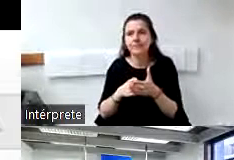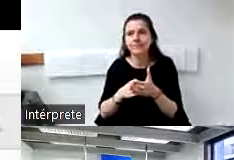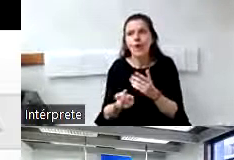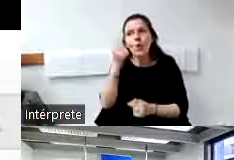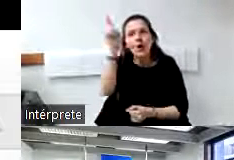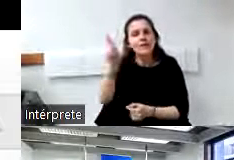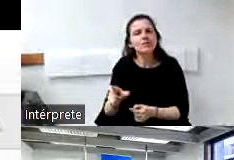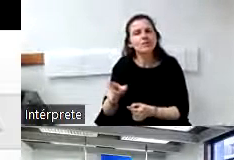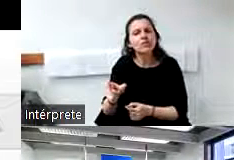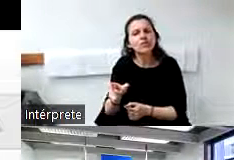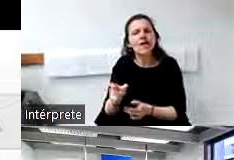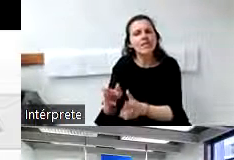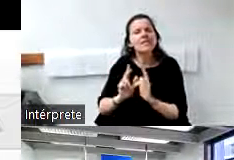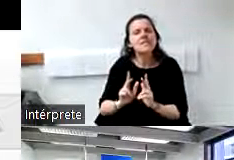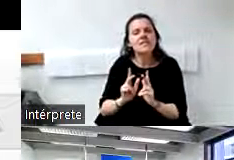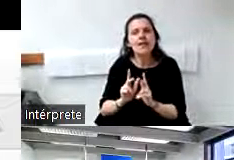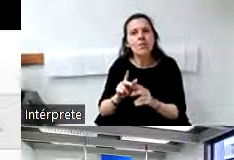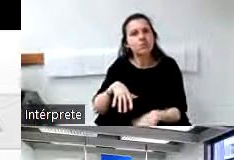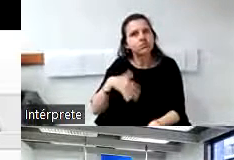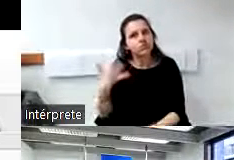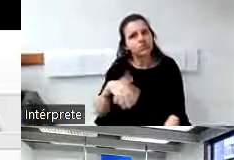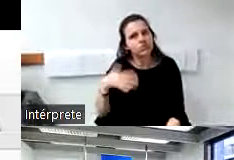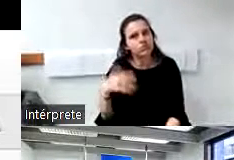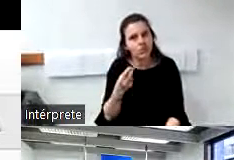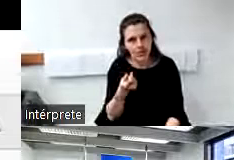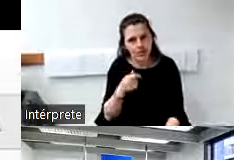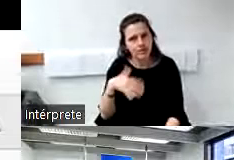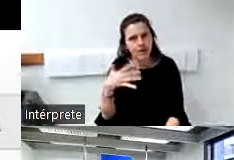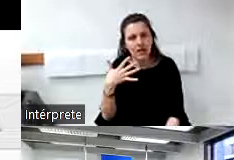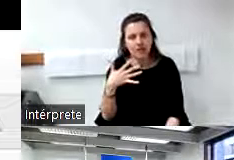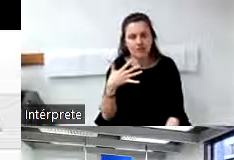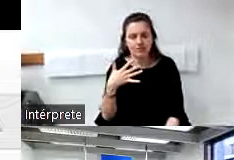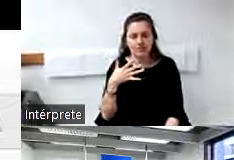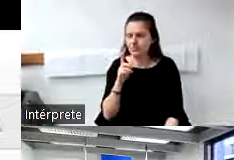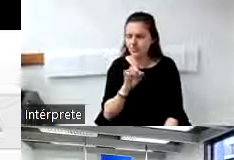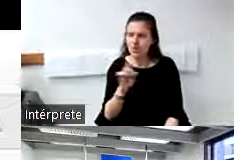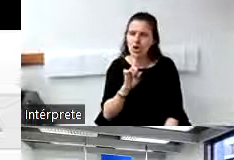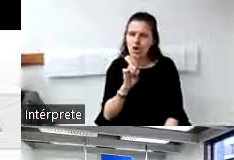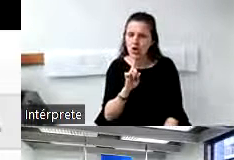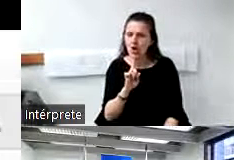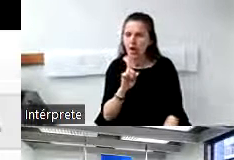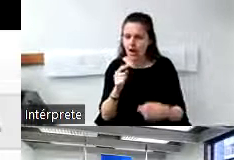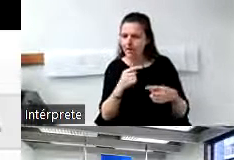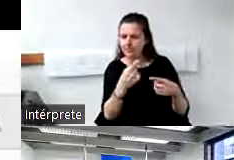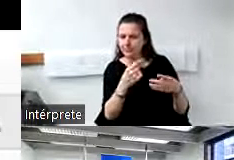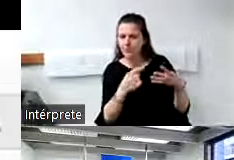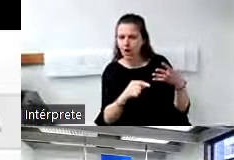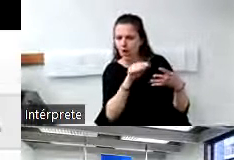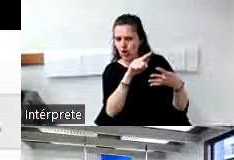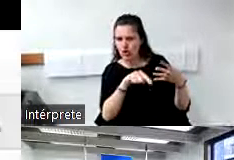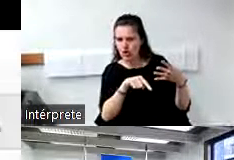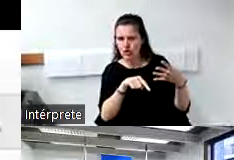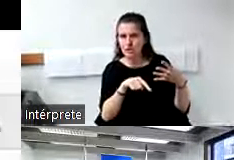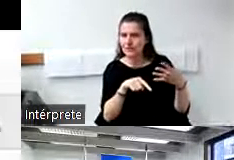No cuesta mucha plata. Hay cosas que son cero peso económico. Hay cosas que sí cuesta